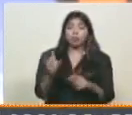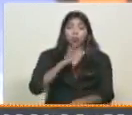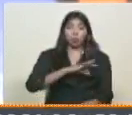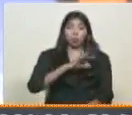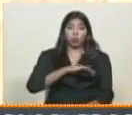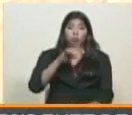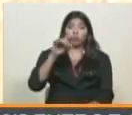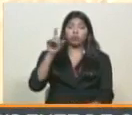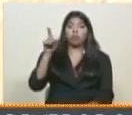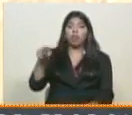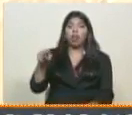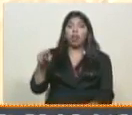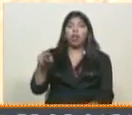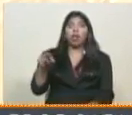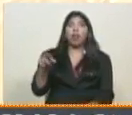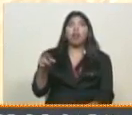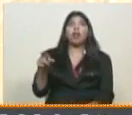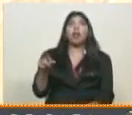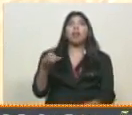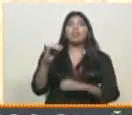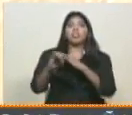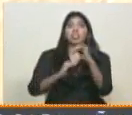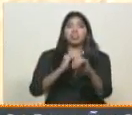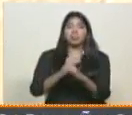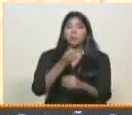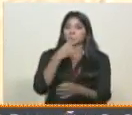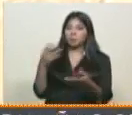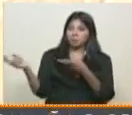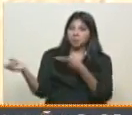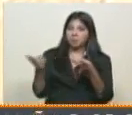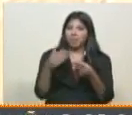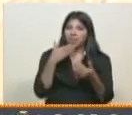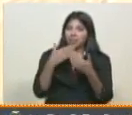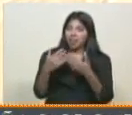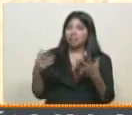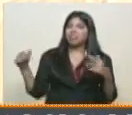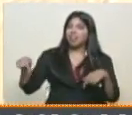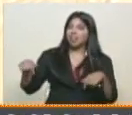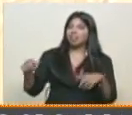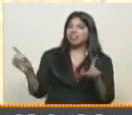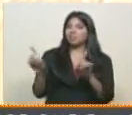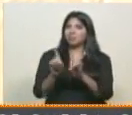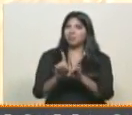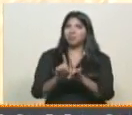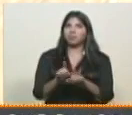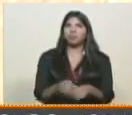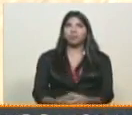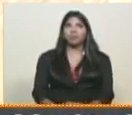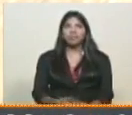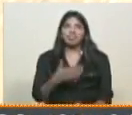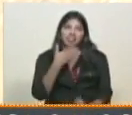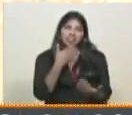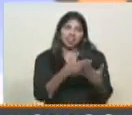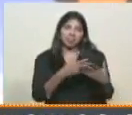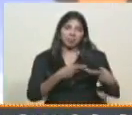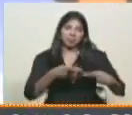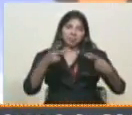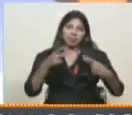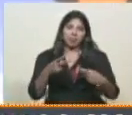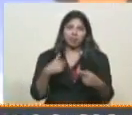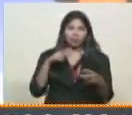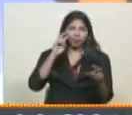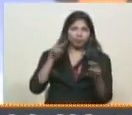quiere decir marco teruggi bienvenido marco gracias por compartir en esta emisión vespertina las noticias bueno te veo algo